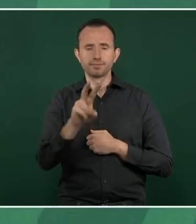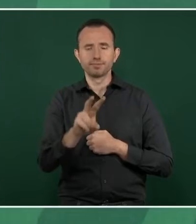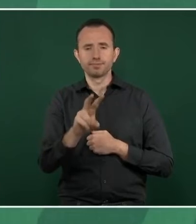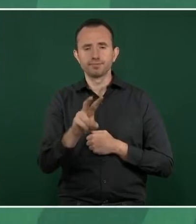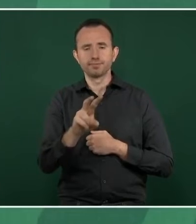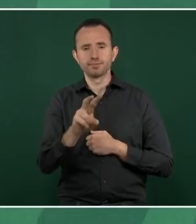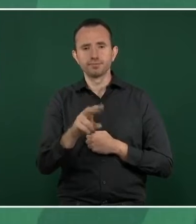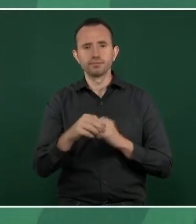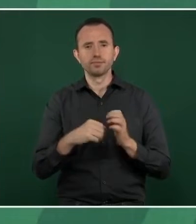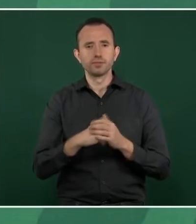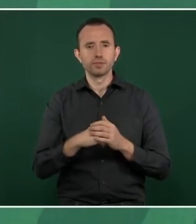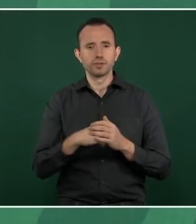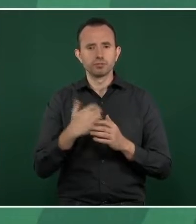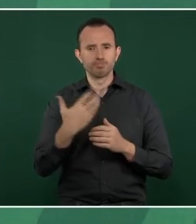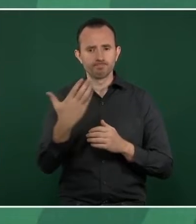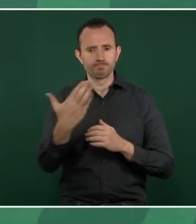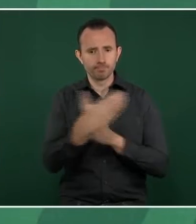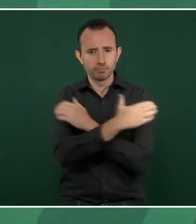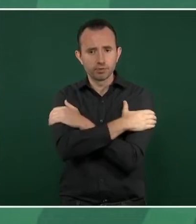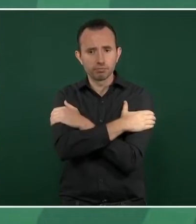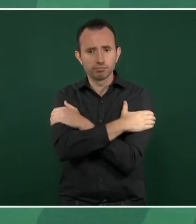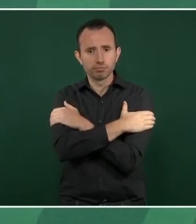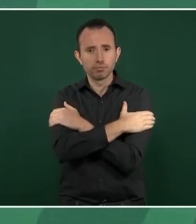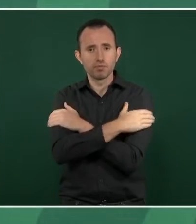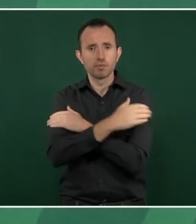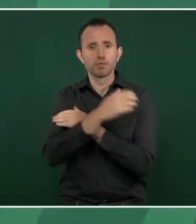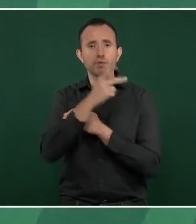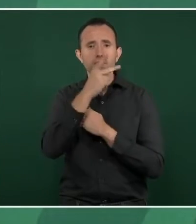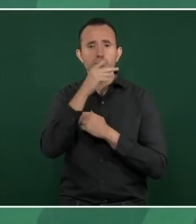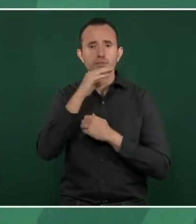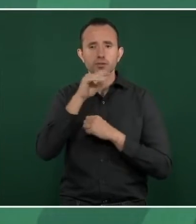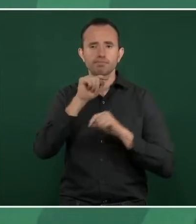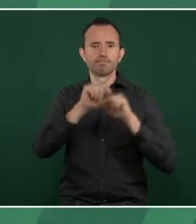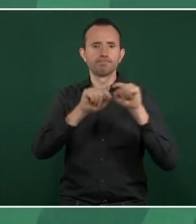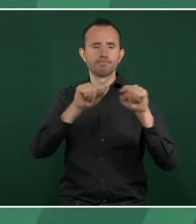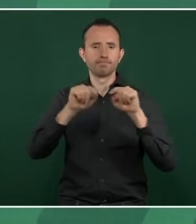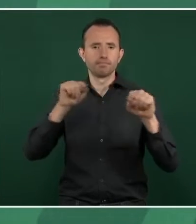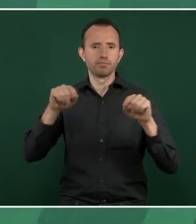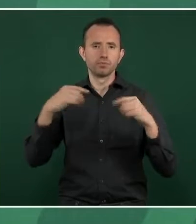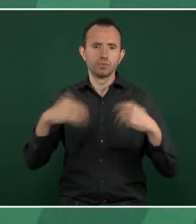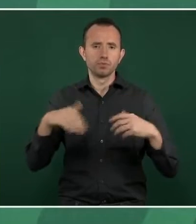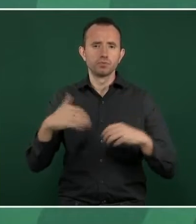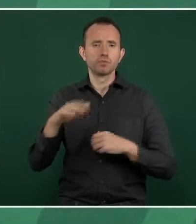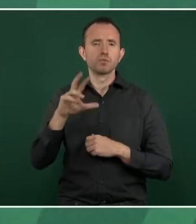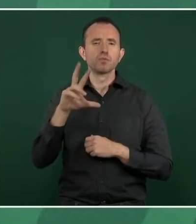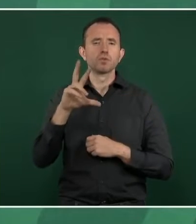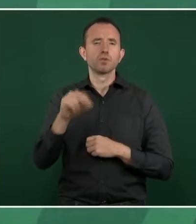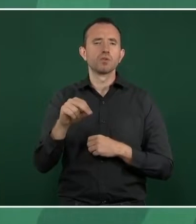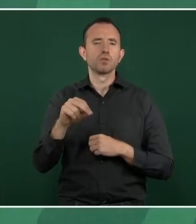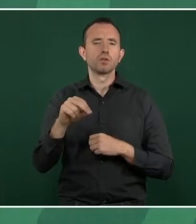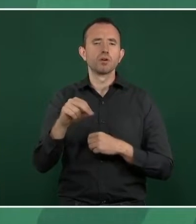Los abrazamos, no así de manera directa, pero